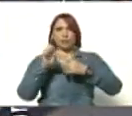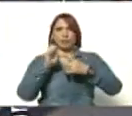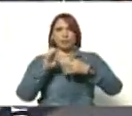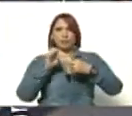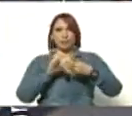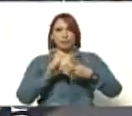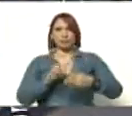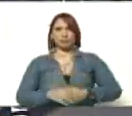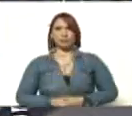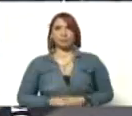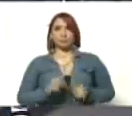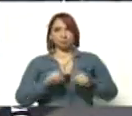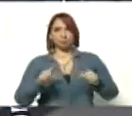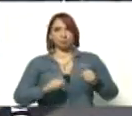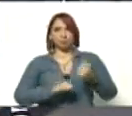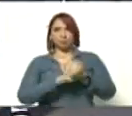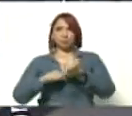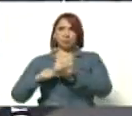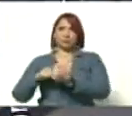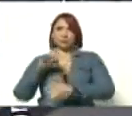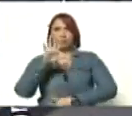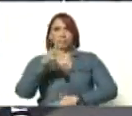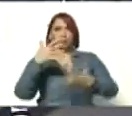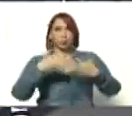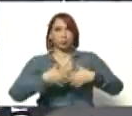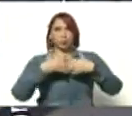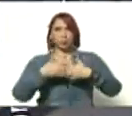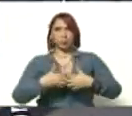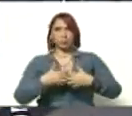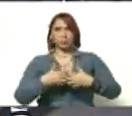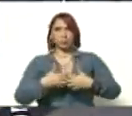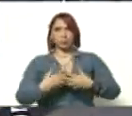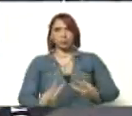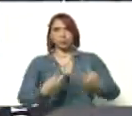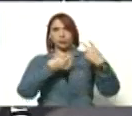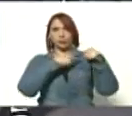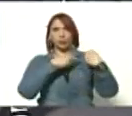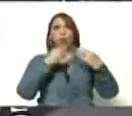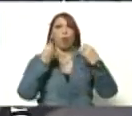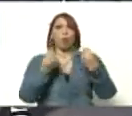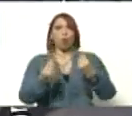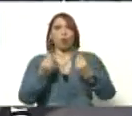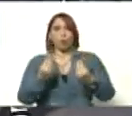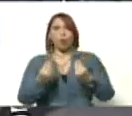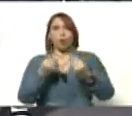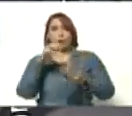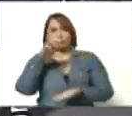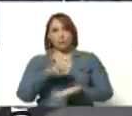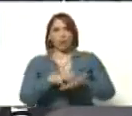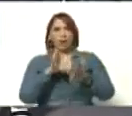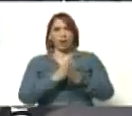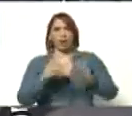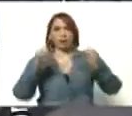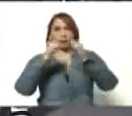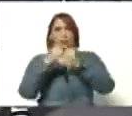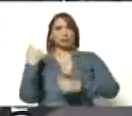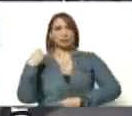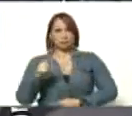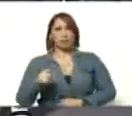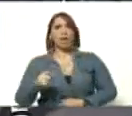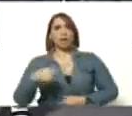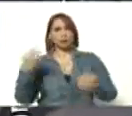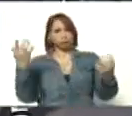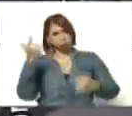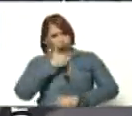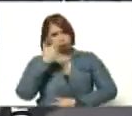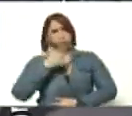para impulsar los 5 motores que nos corresponde como el Estado de Anzoátegui. Tenga usted la seguridad de